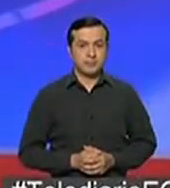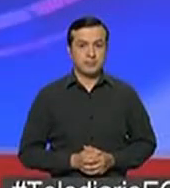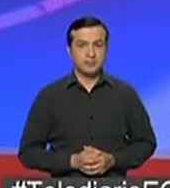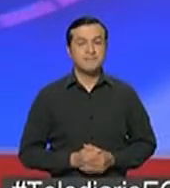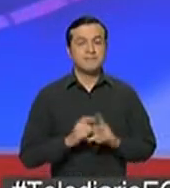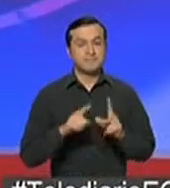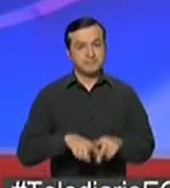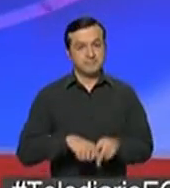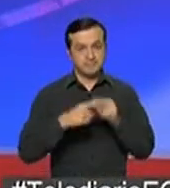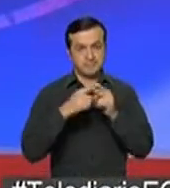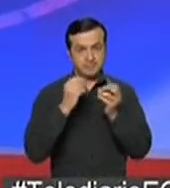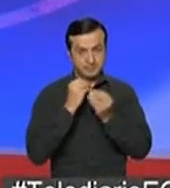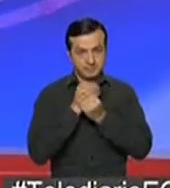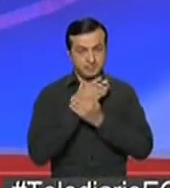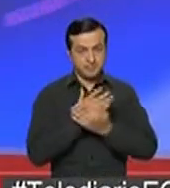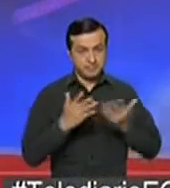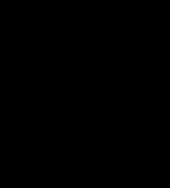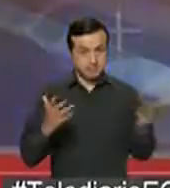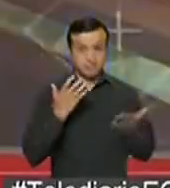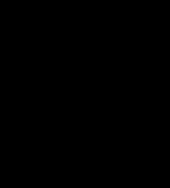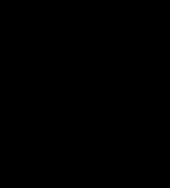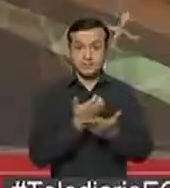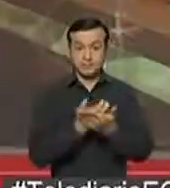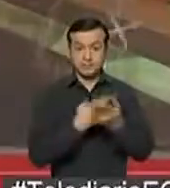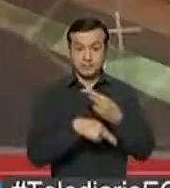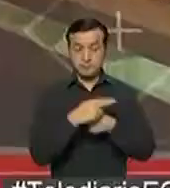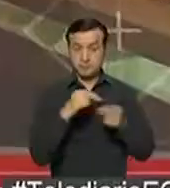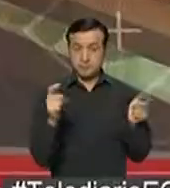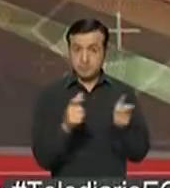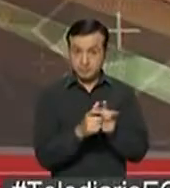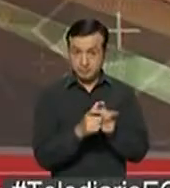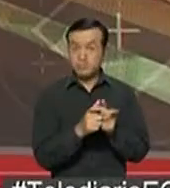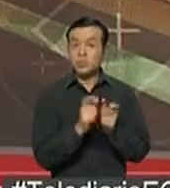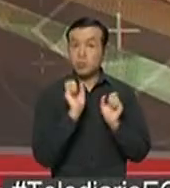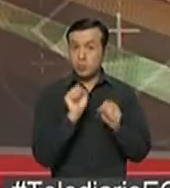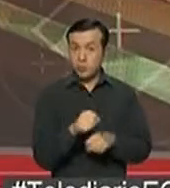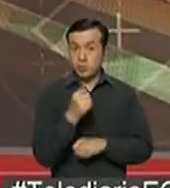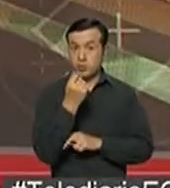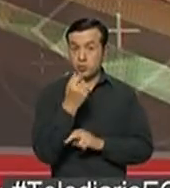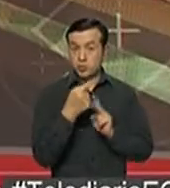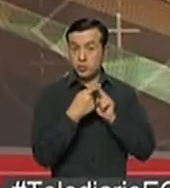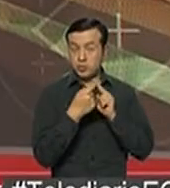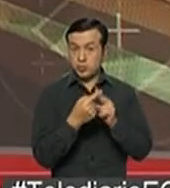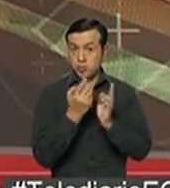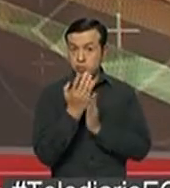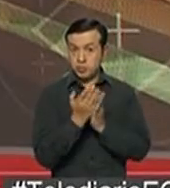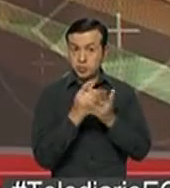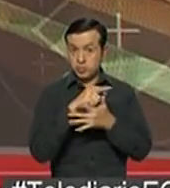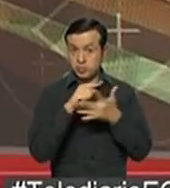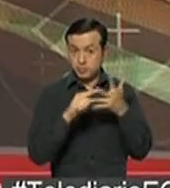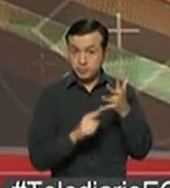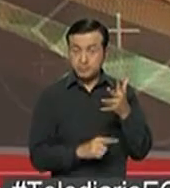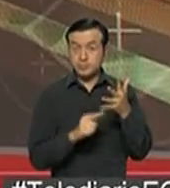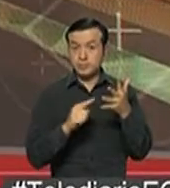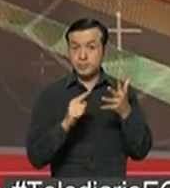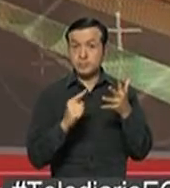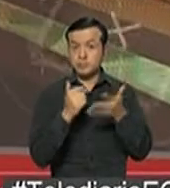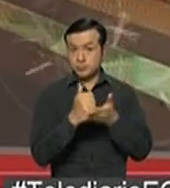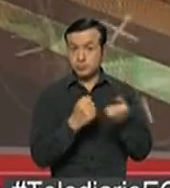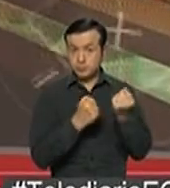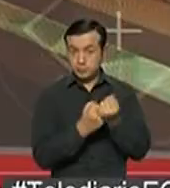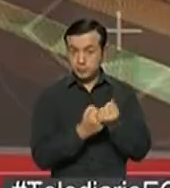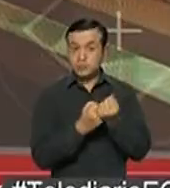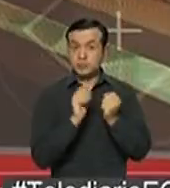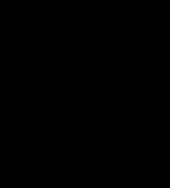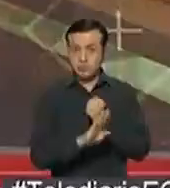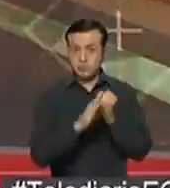Comenzamos con el desarrollo de la información. La economía popular y solidaria tendrá acceso a productos y servicios financieros y no financieros que